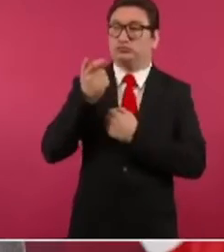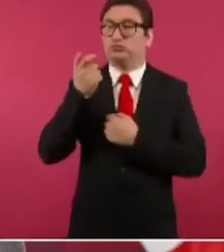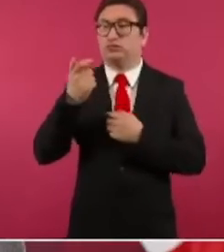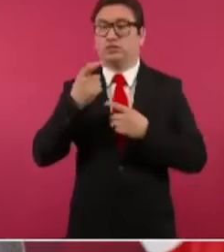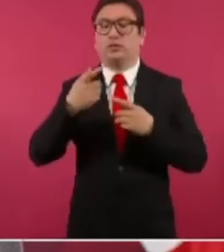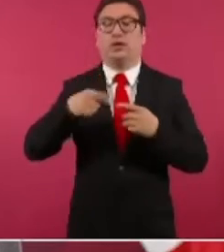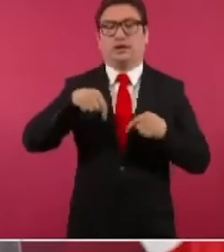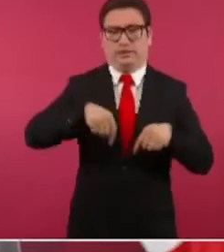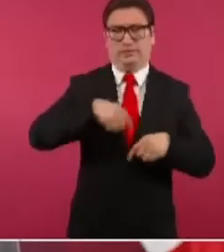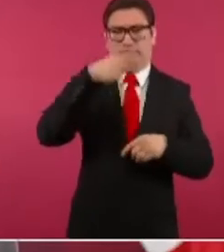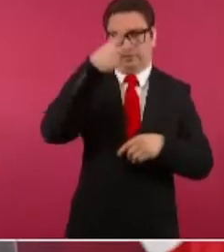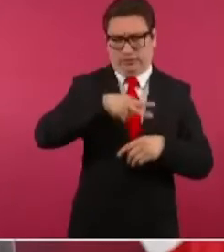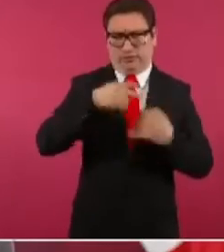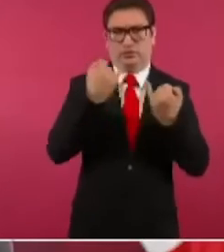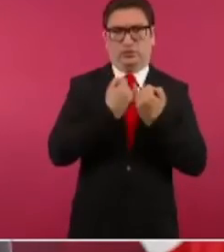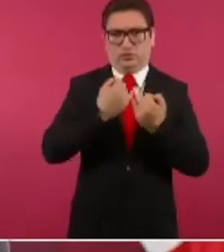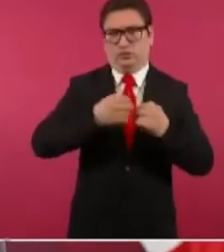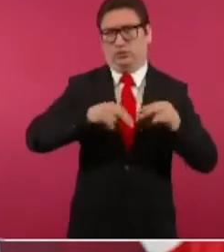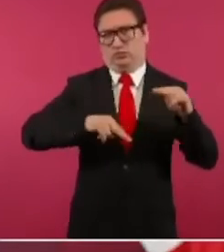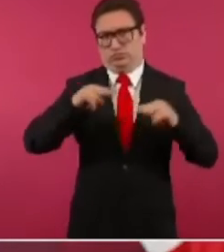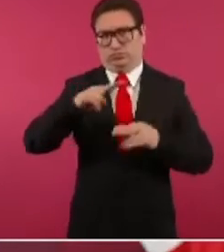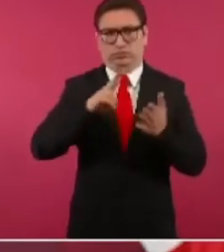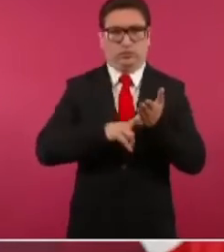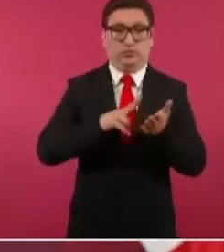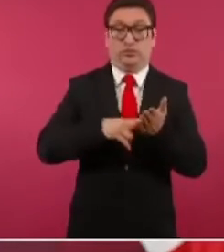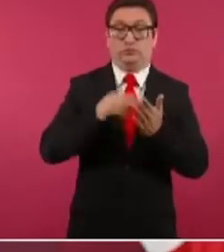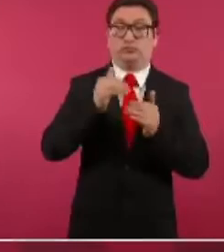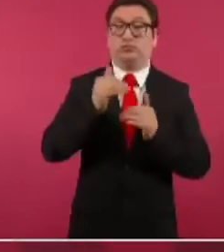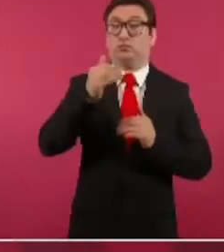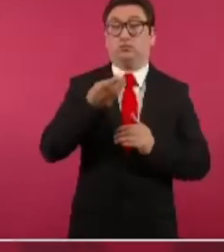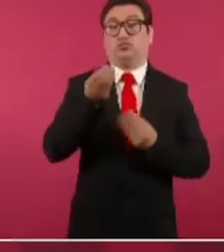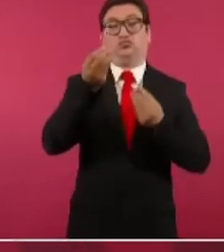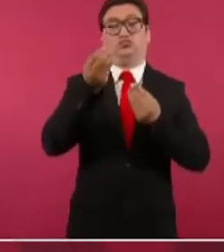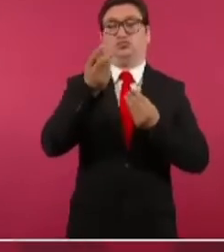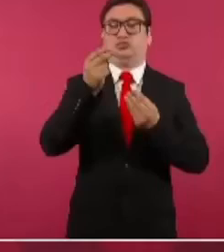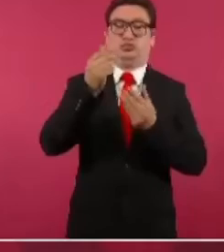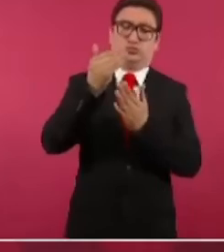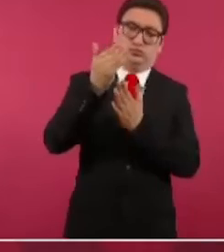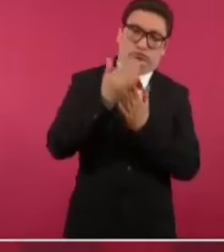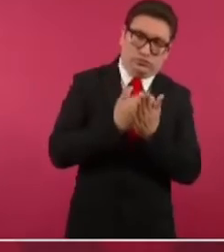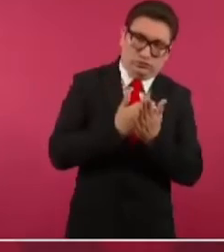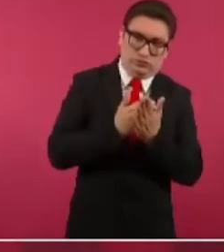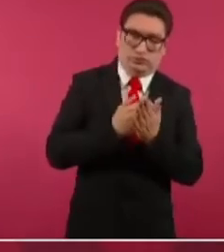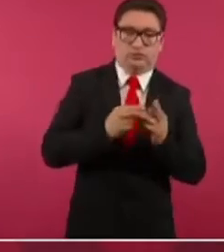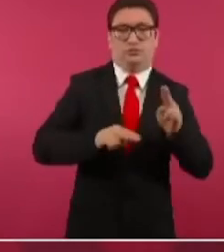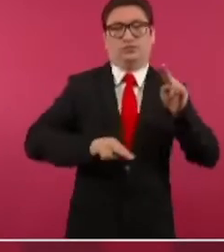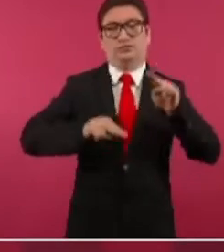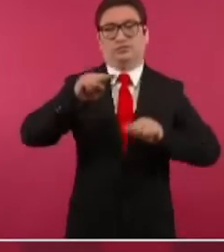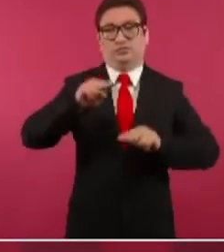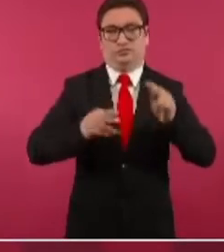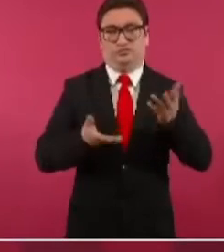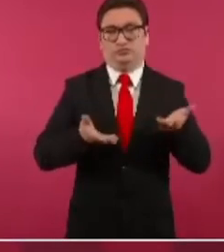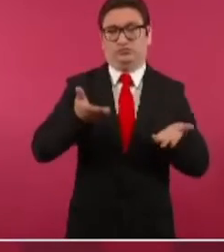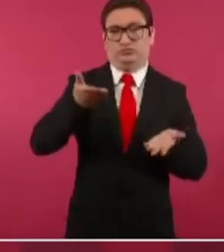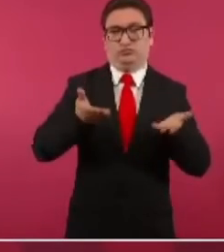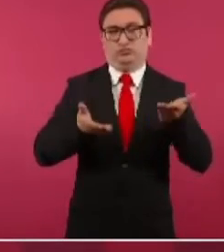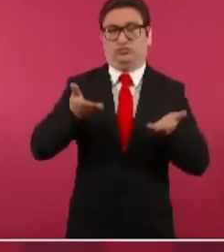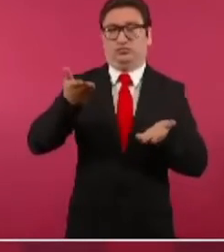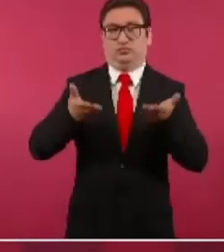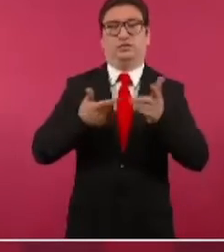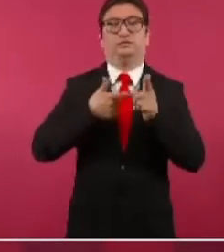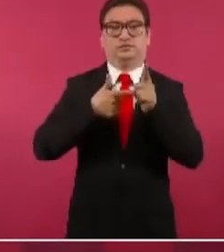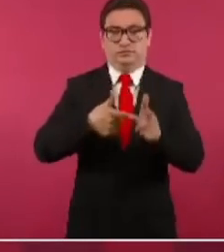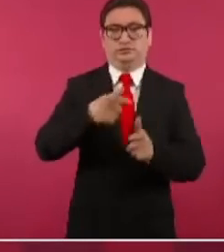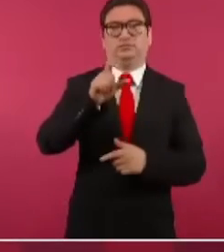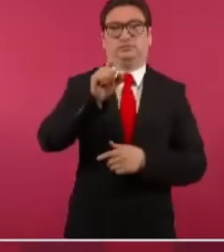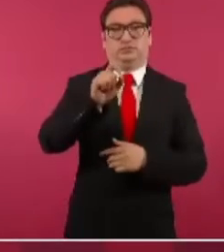pero no mucho, y vuelve a su nivel. Estamos como en 20.